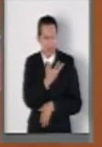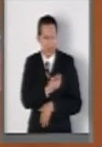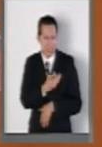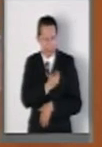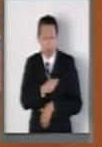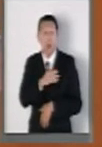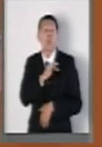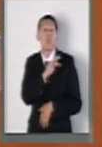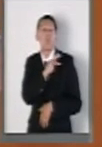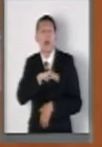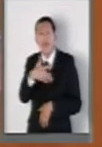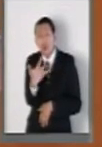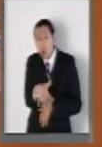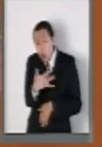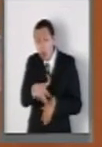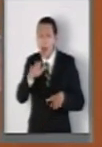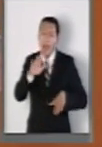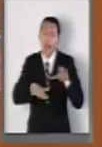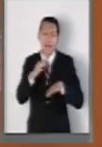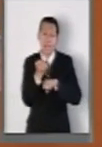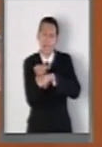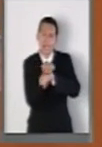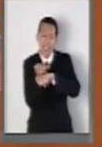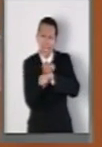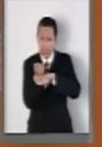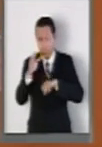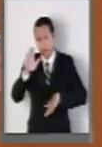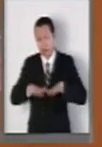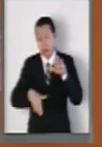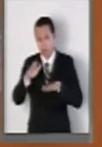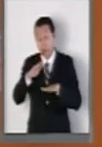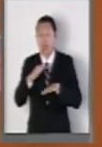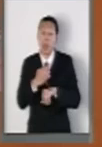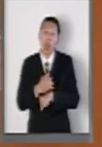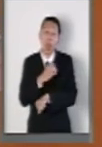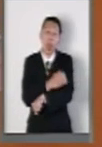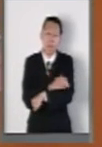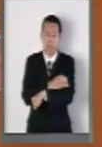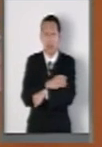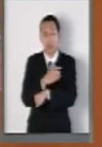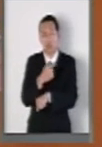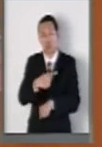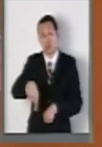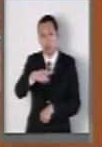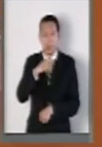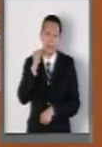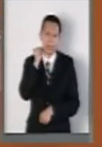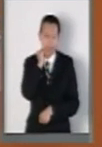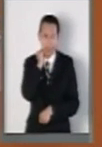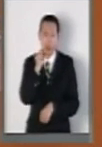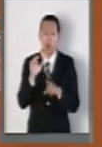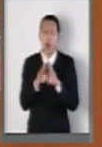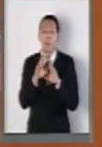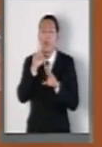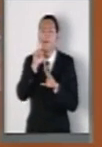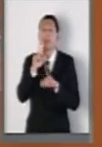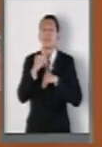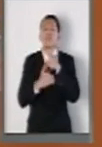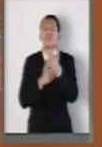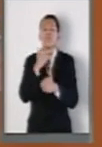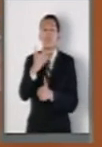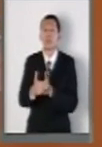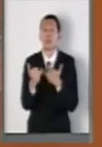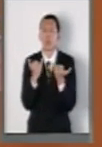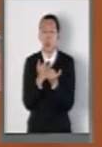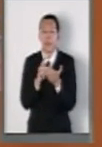de estos. Compañeras y compañeros, legisladores, atento a la visión progresiva con la que debe apreciarse el